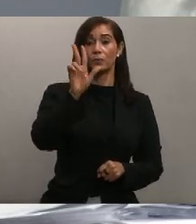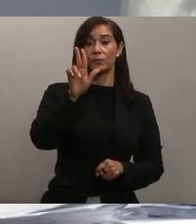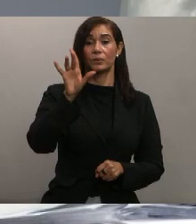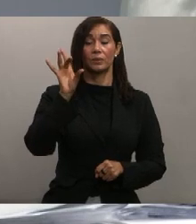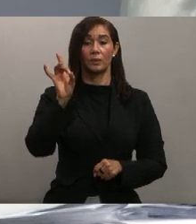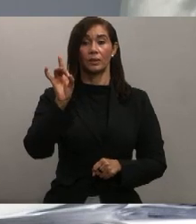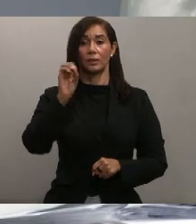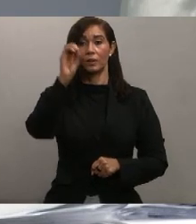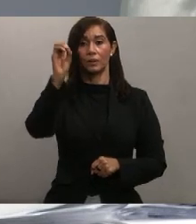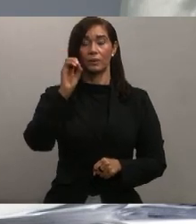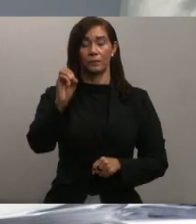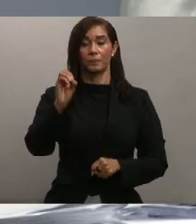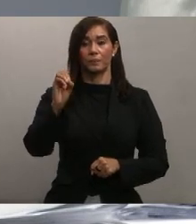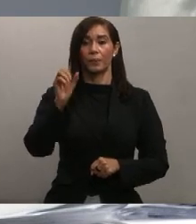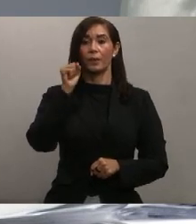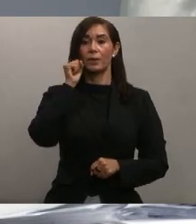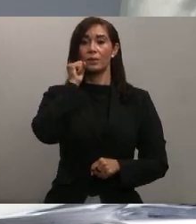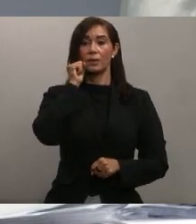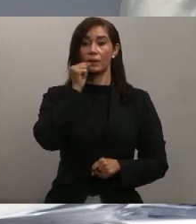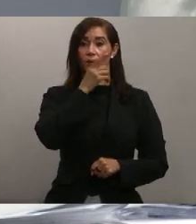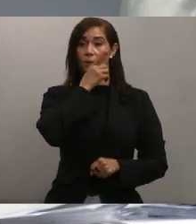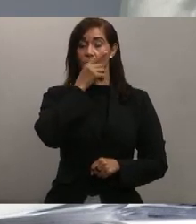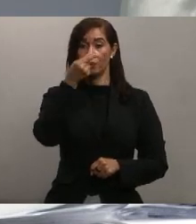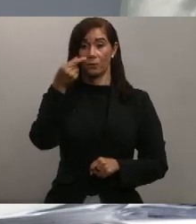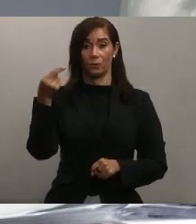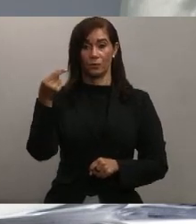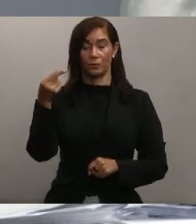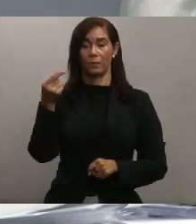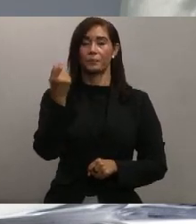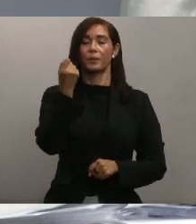24.38% Santo Domingo de Guzmán,